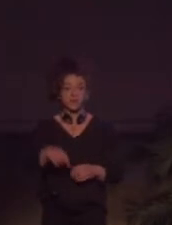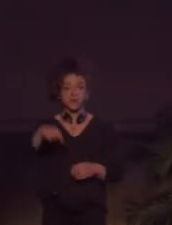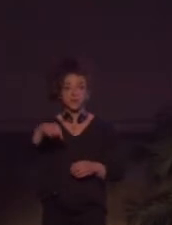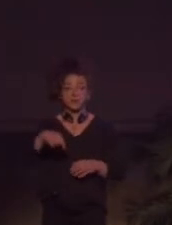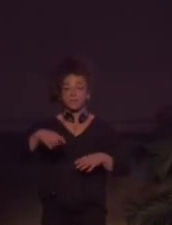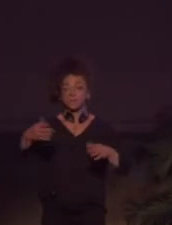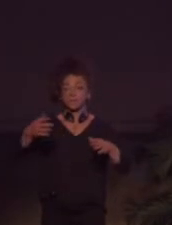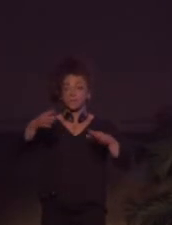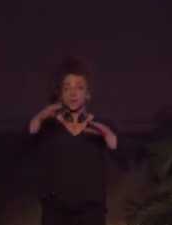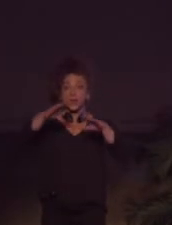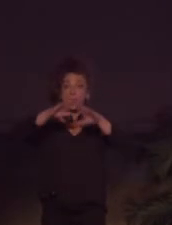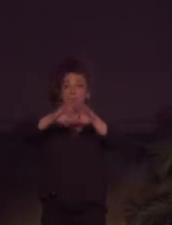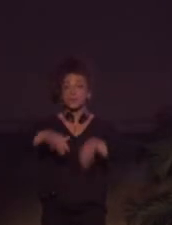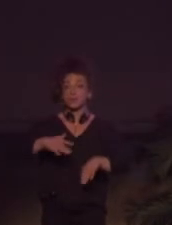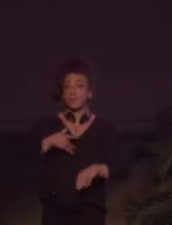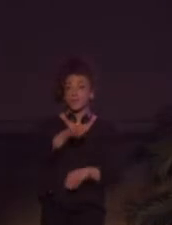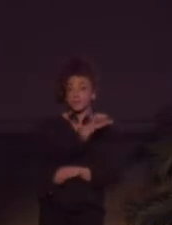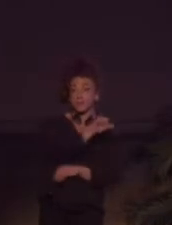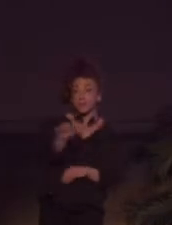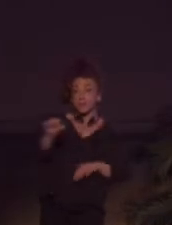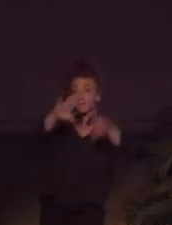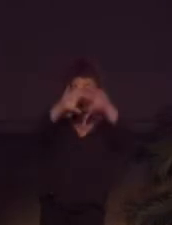Feministaldiko azken egunera iritsi gara.